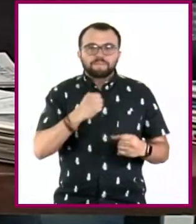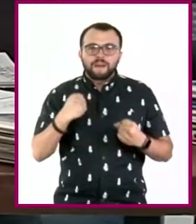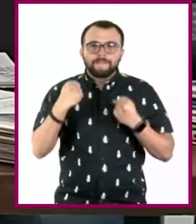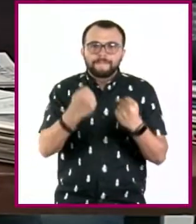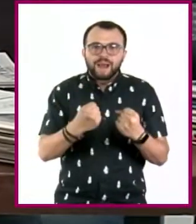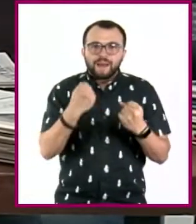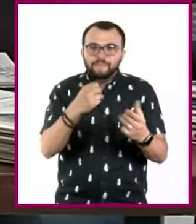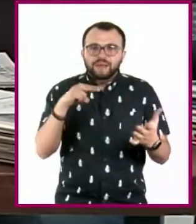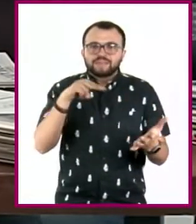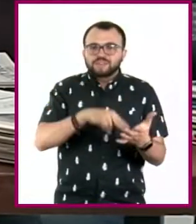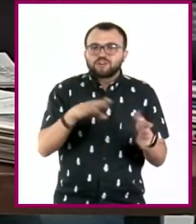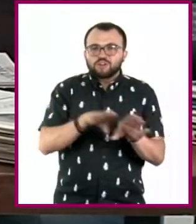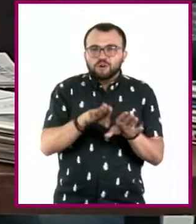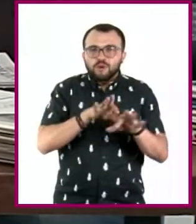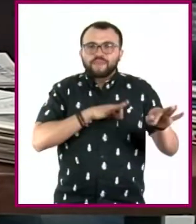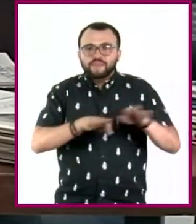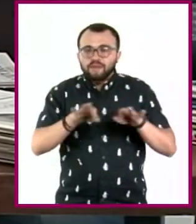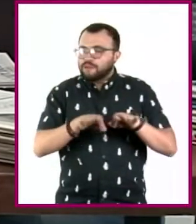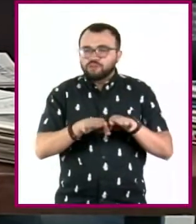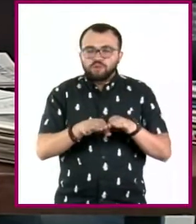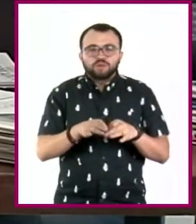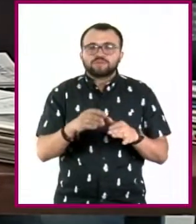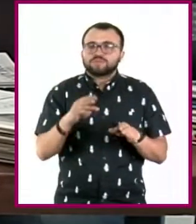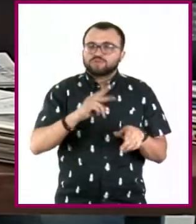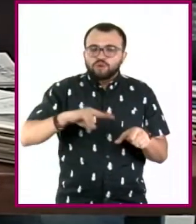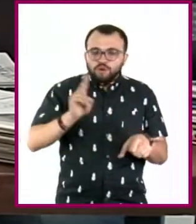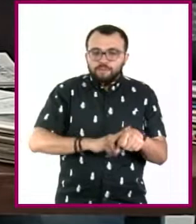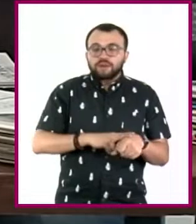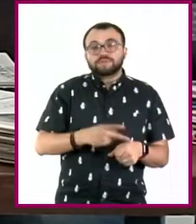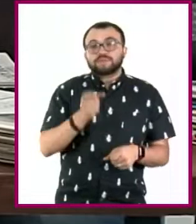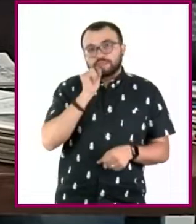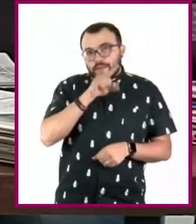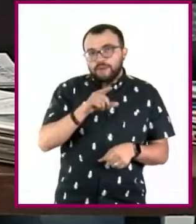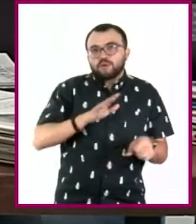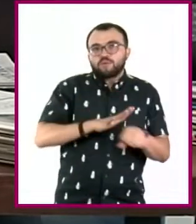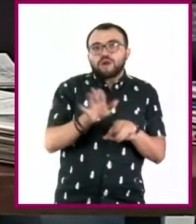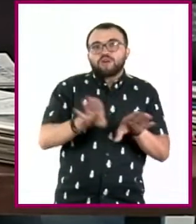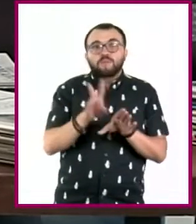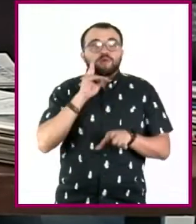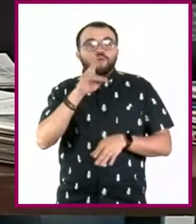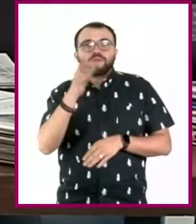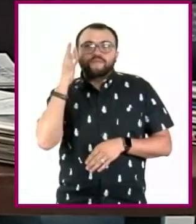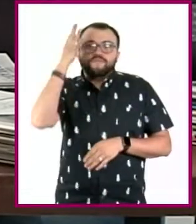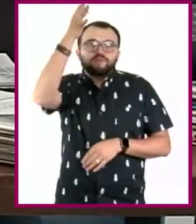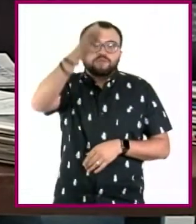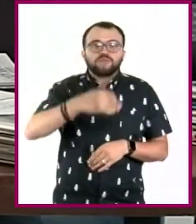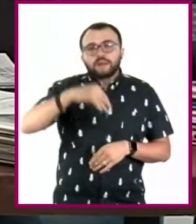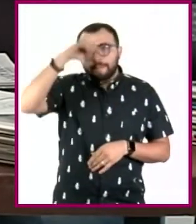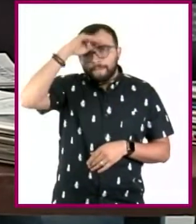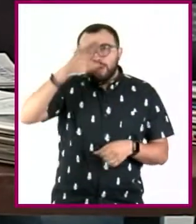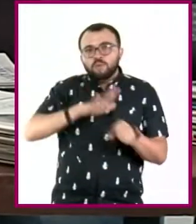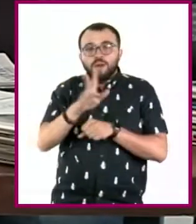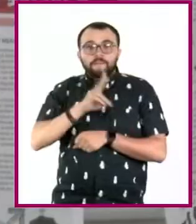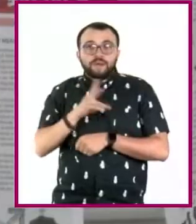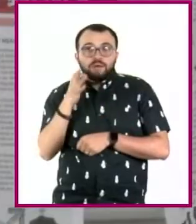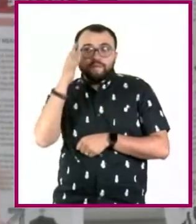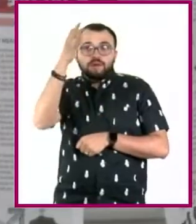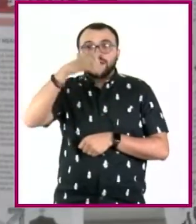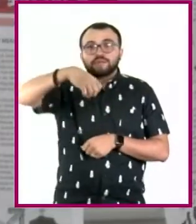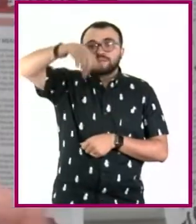nos vemos ahora, sino de cómo nos vemos en el futuro. Es decir, tratar de pensar en la visión que tenemos de nuestro futuro como